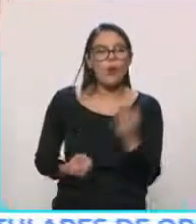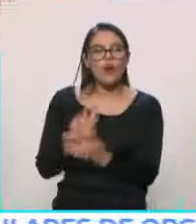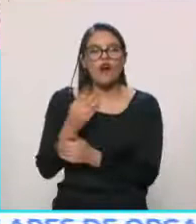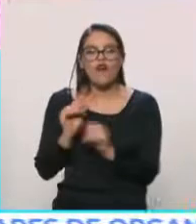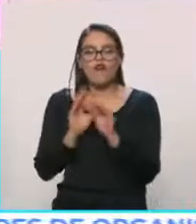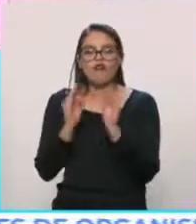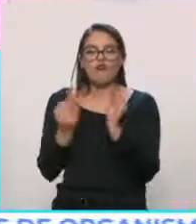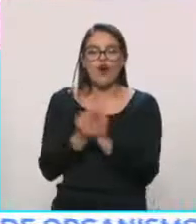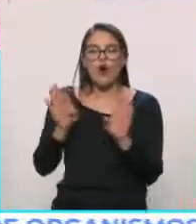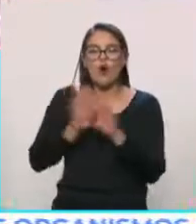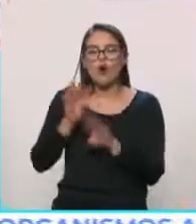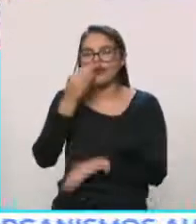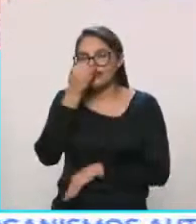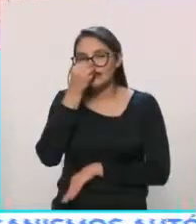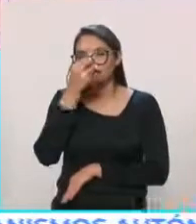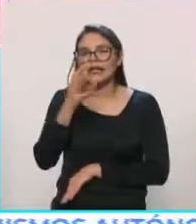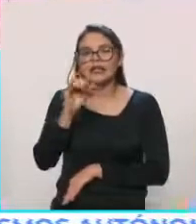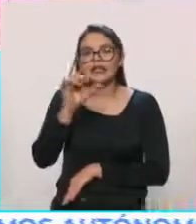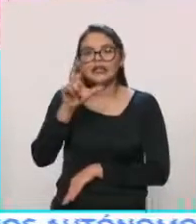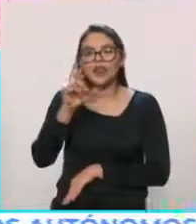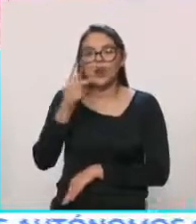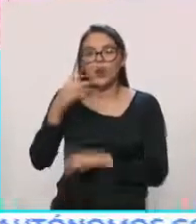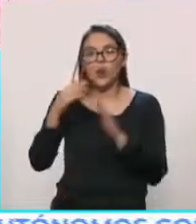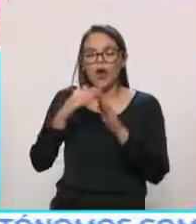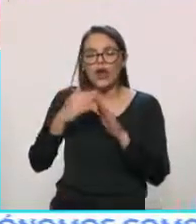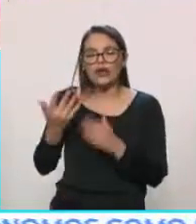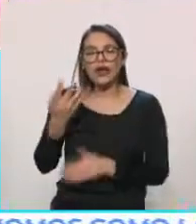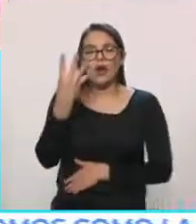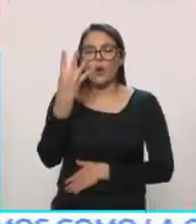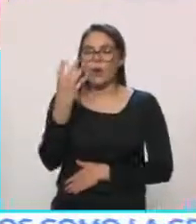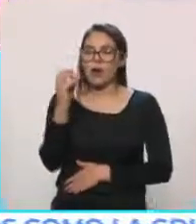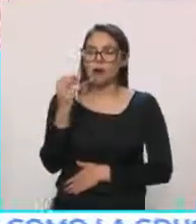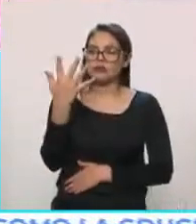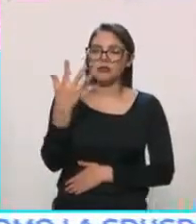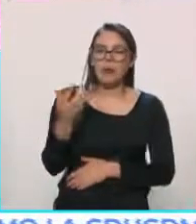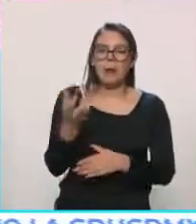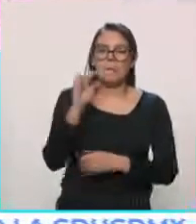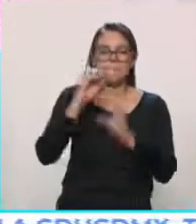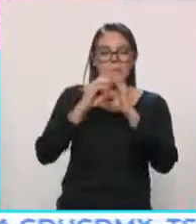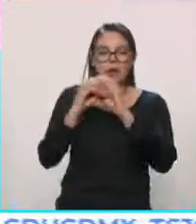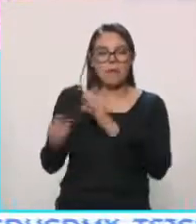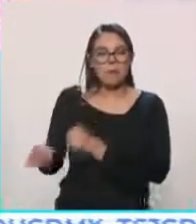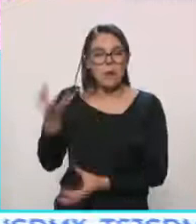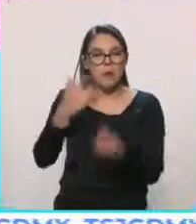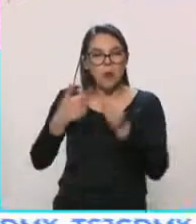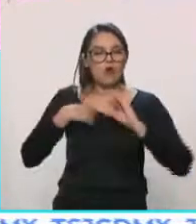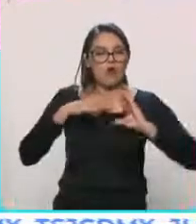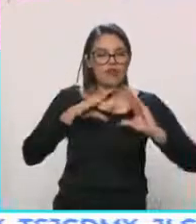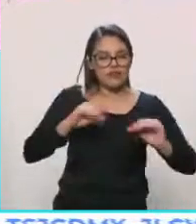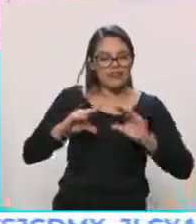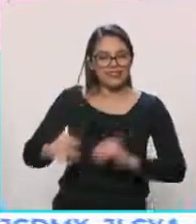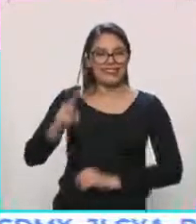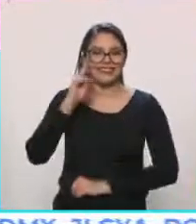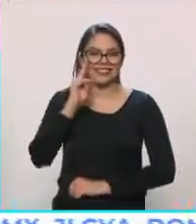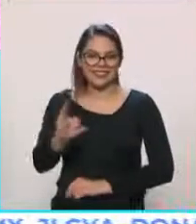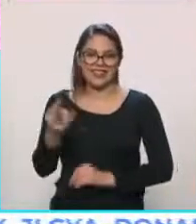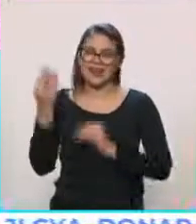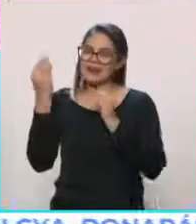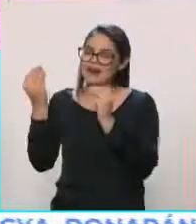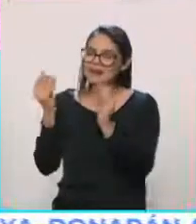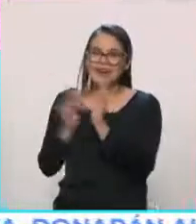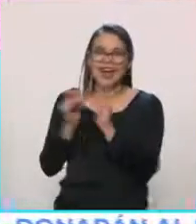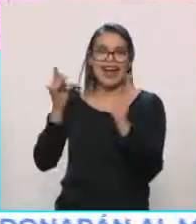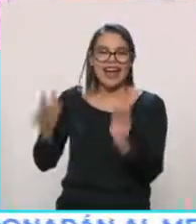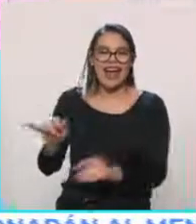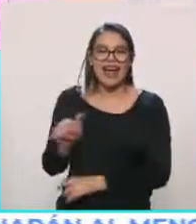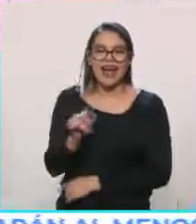hagas un circo en casa, como un ejemplo de lo que usted podrá disfrutar a través de las plataformas de Alas y Raíces. Muchísimas gracias, Jesús Antonio Rodríguez Aguirre, Coordinador Nacional de